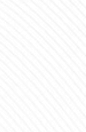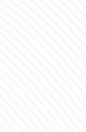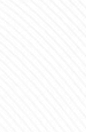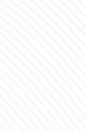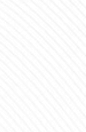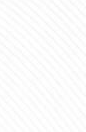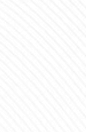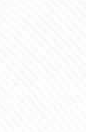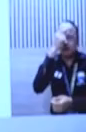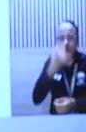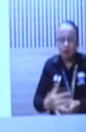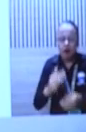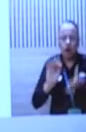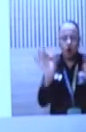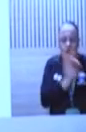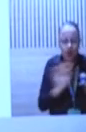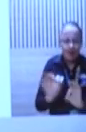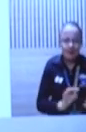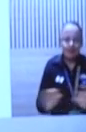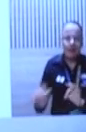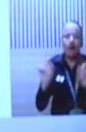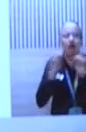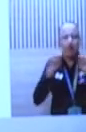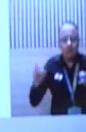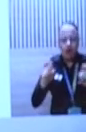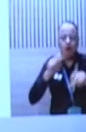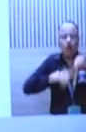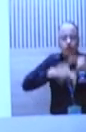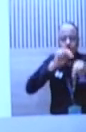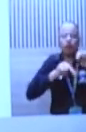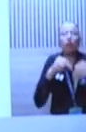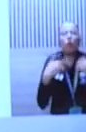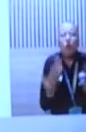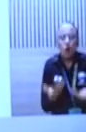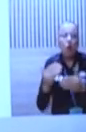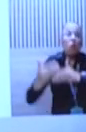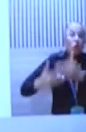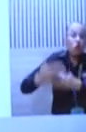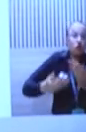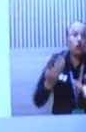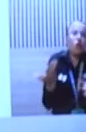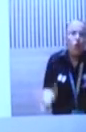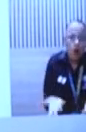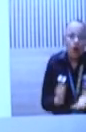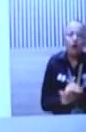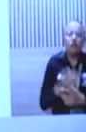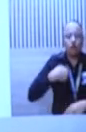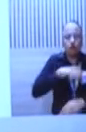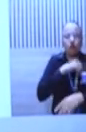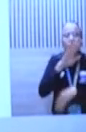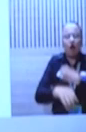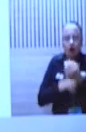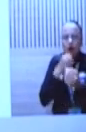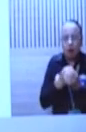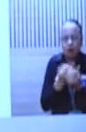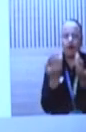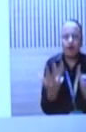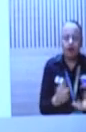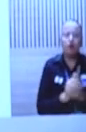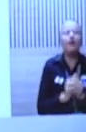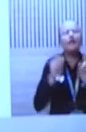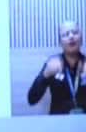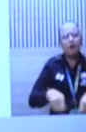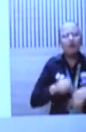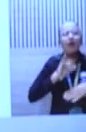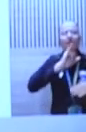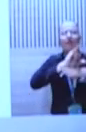proyectos arrancar señor alcalde y hay obro en causa propia las dos normales las instituciones donde se forman los maestros no